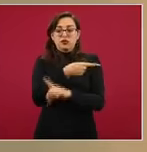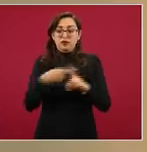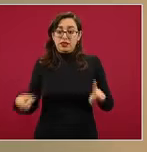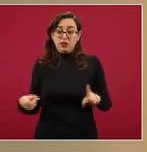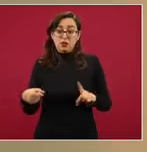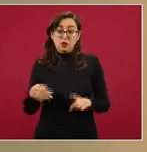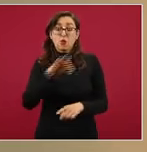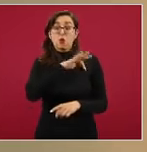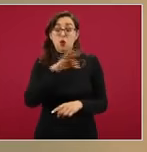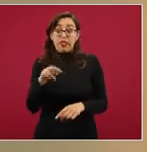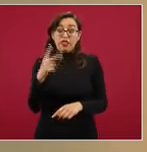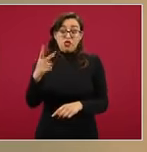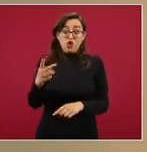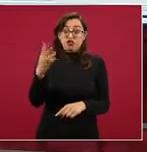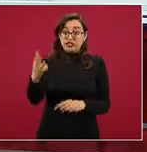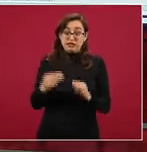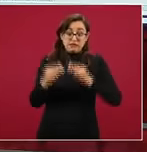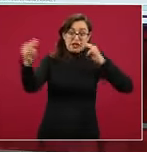más, mejor.